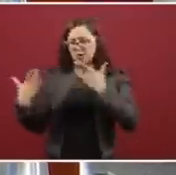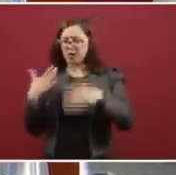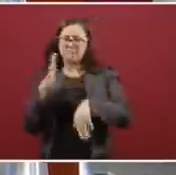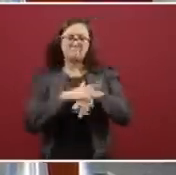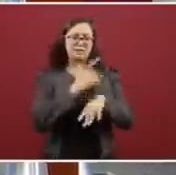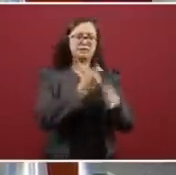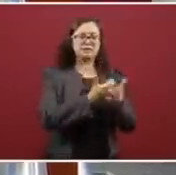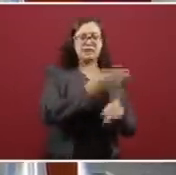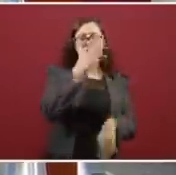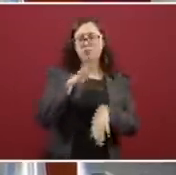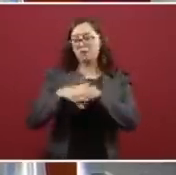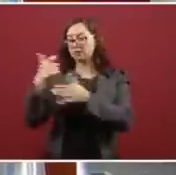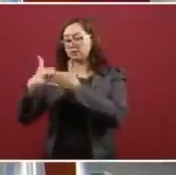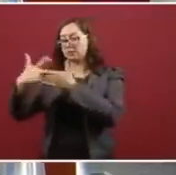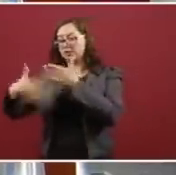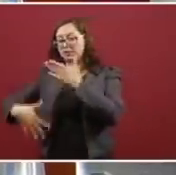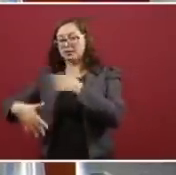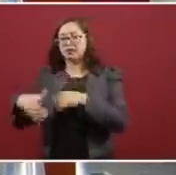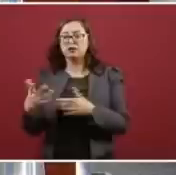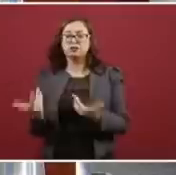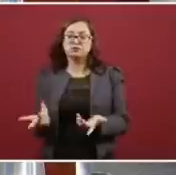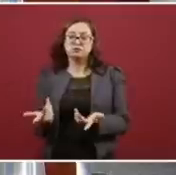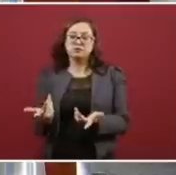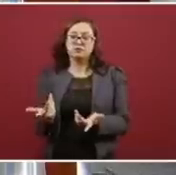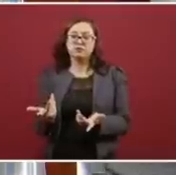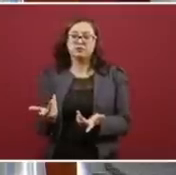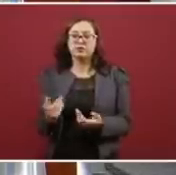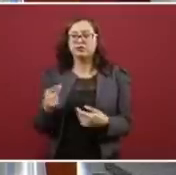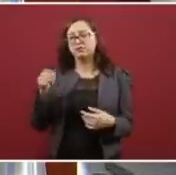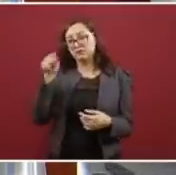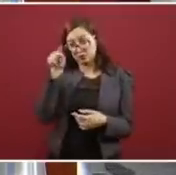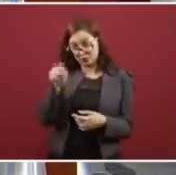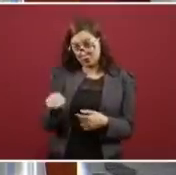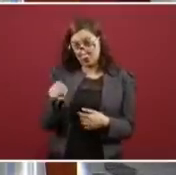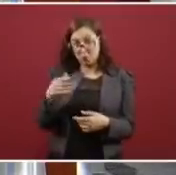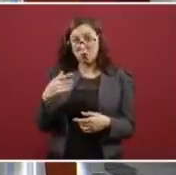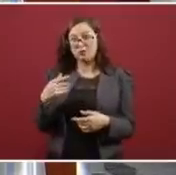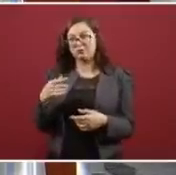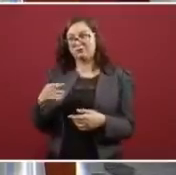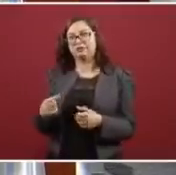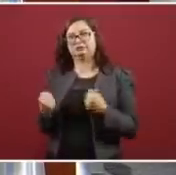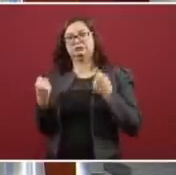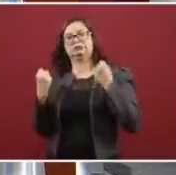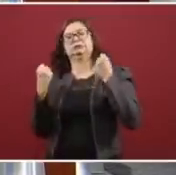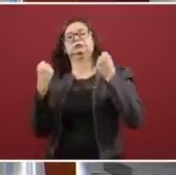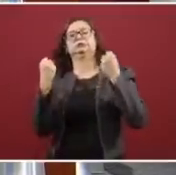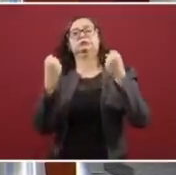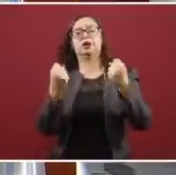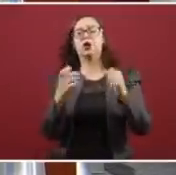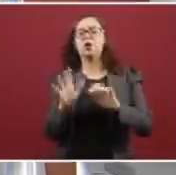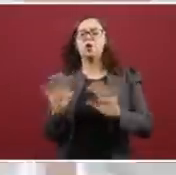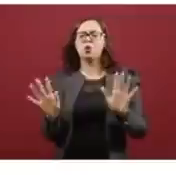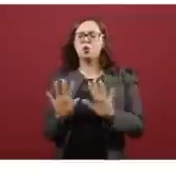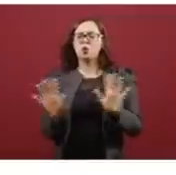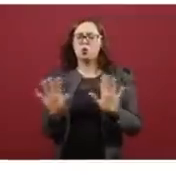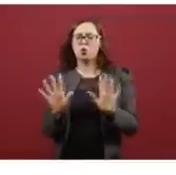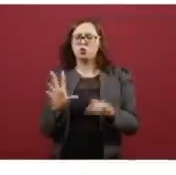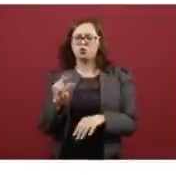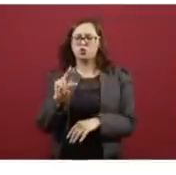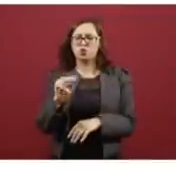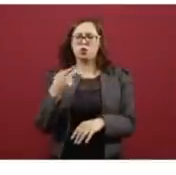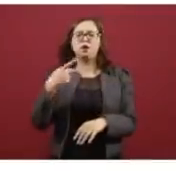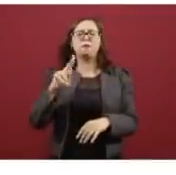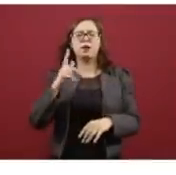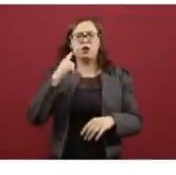barato del país no para que alguien se traslade exactamente a esa a esa gasolinera pero así funciona el quién es en los